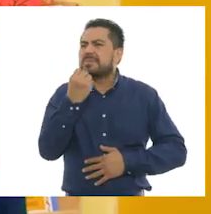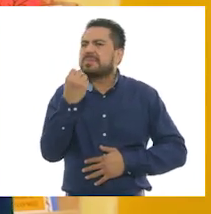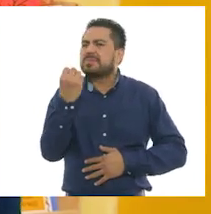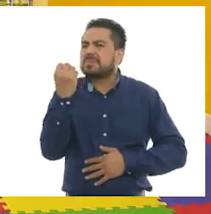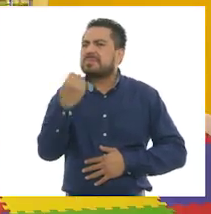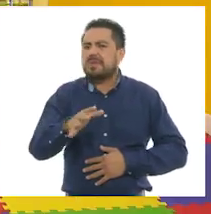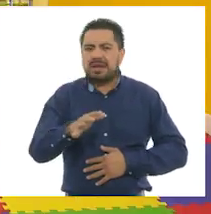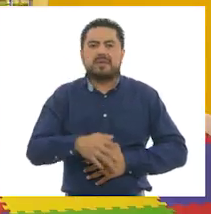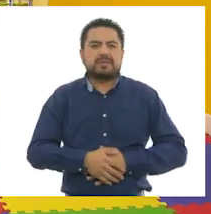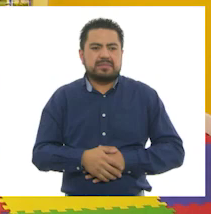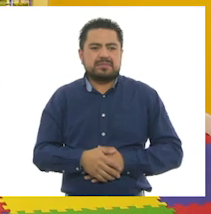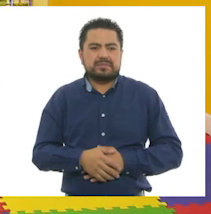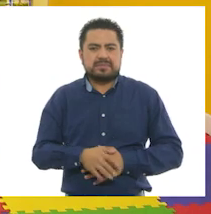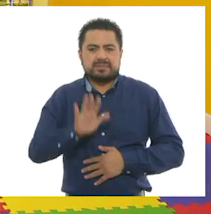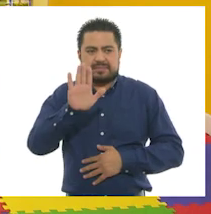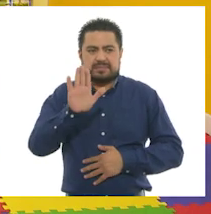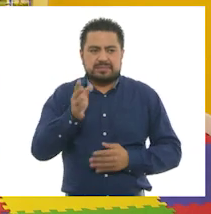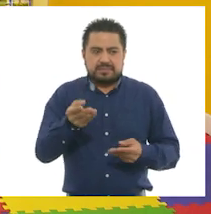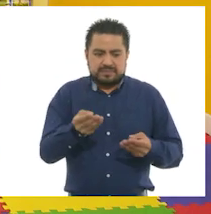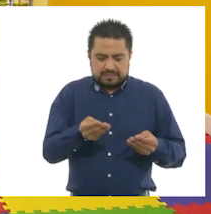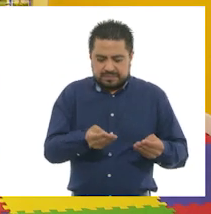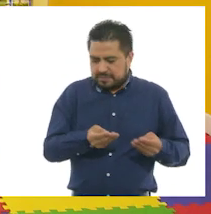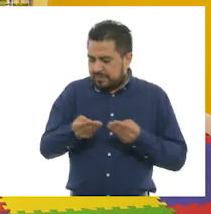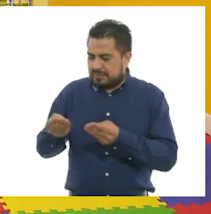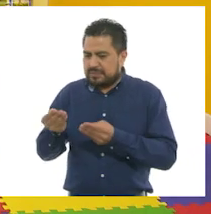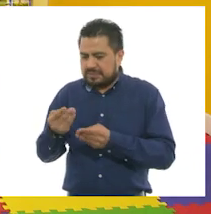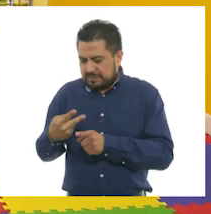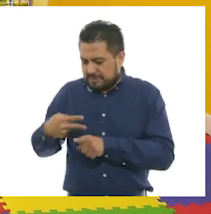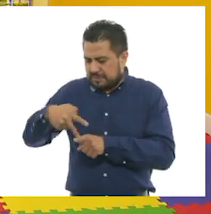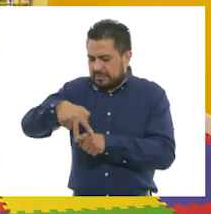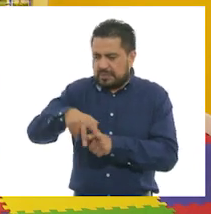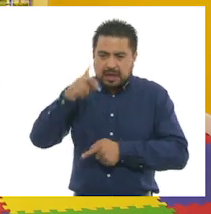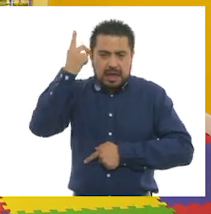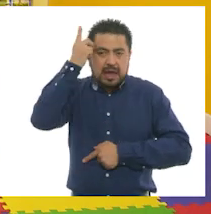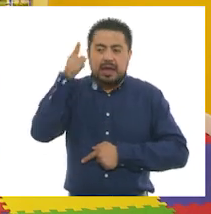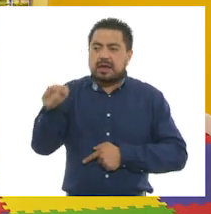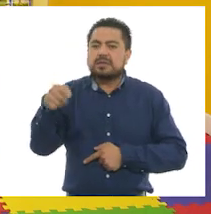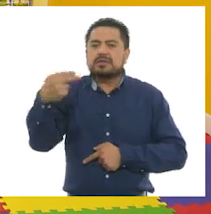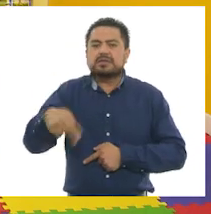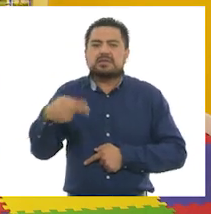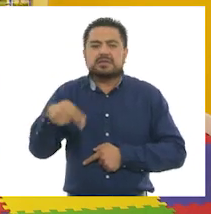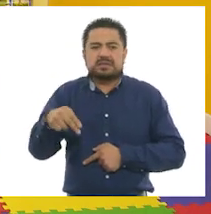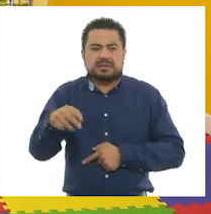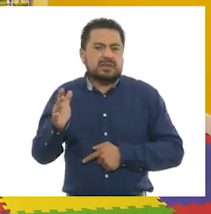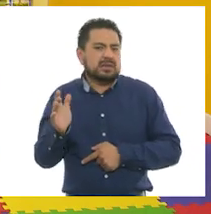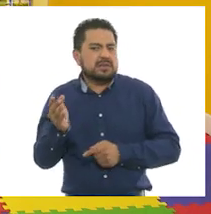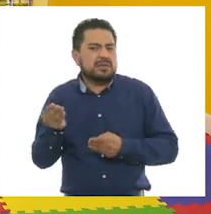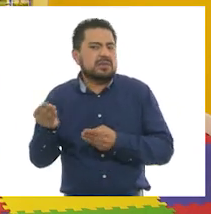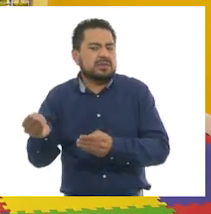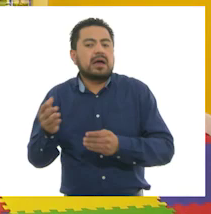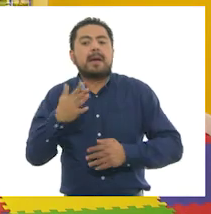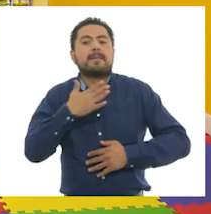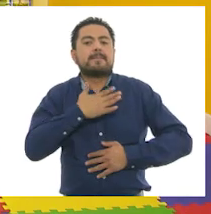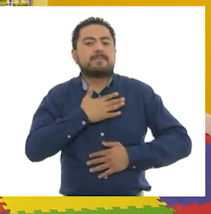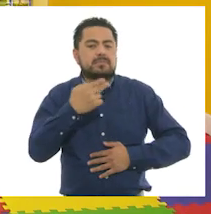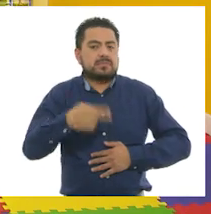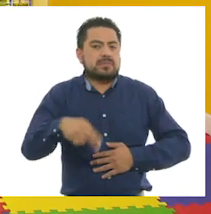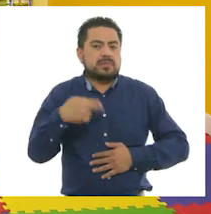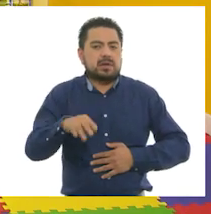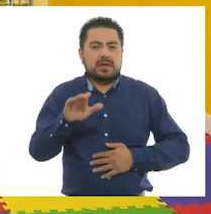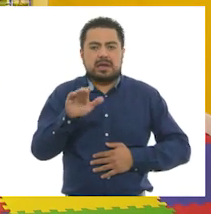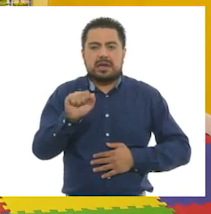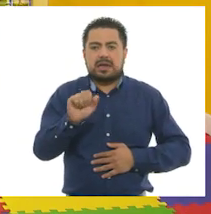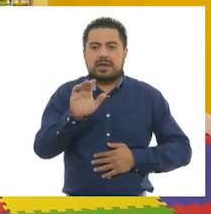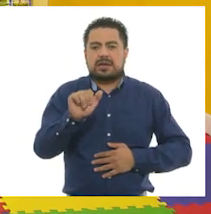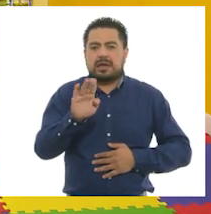Venga. Ten, Adriana. Súbete a tu caballito. Él se llama Rullito. ¡Hola, Rullo! Y el mío se llama